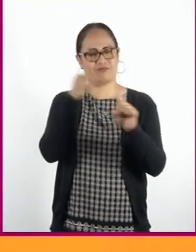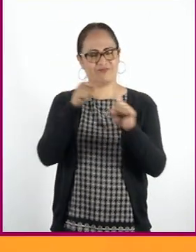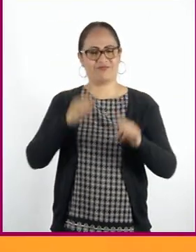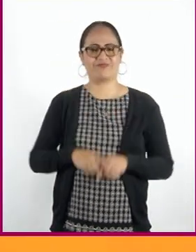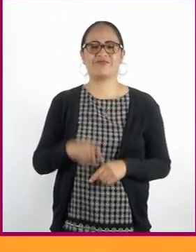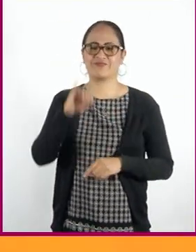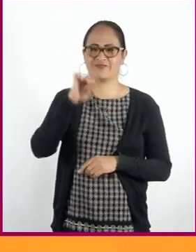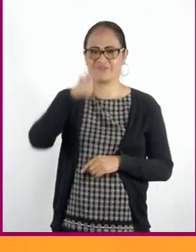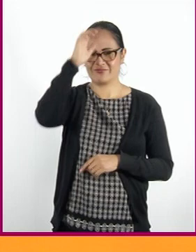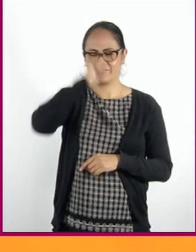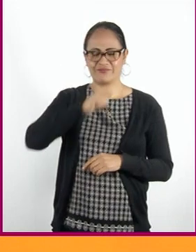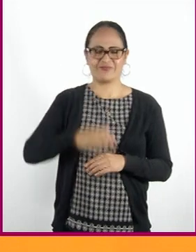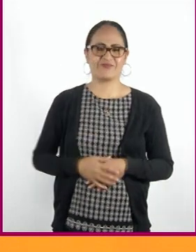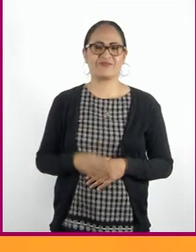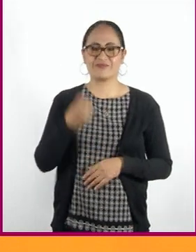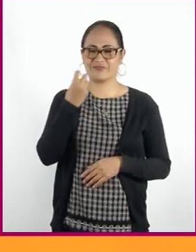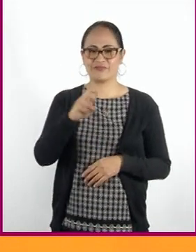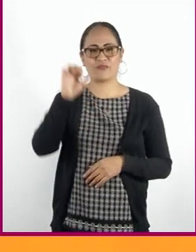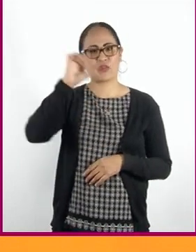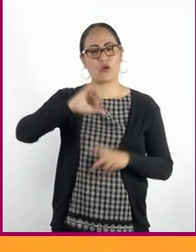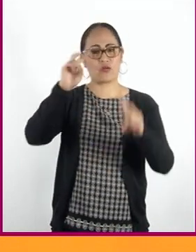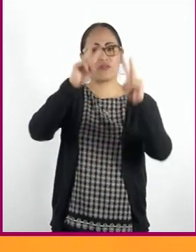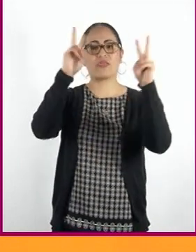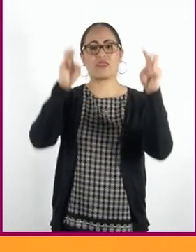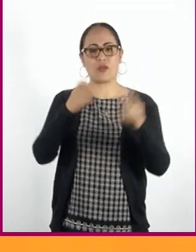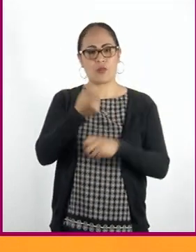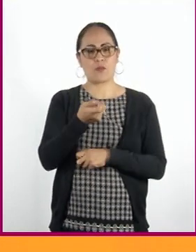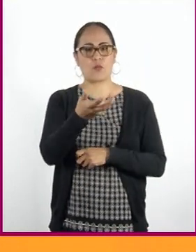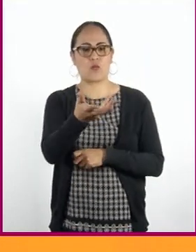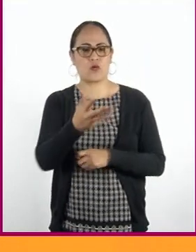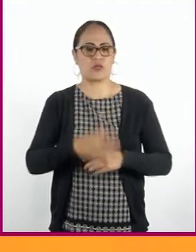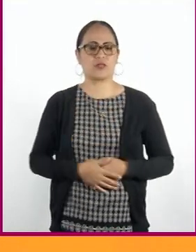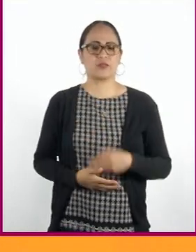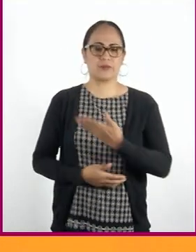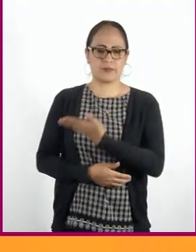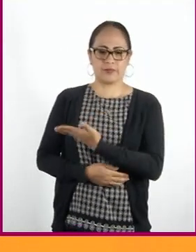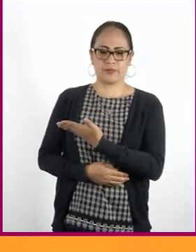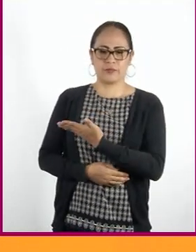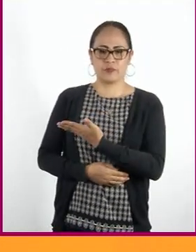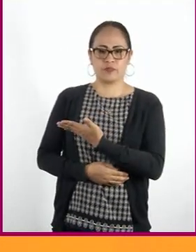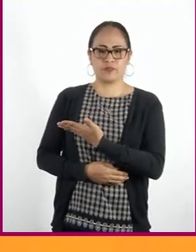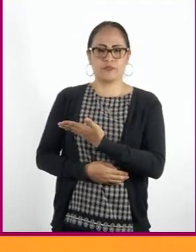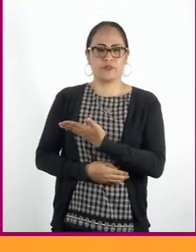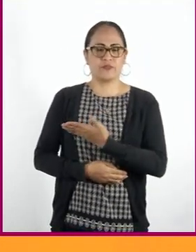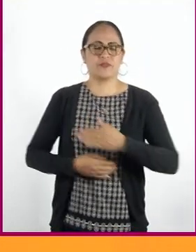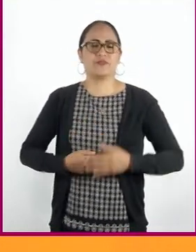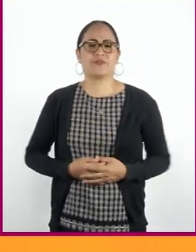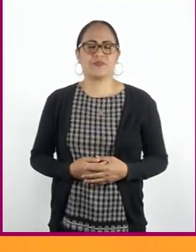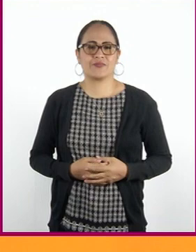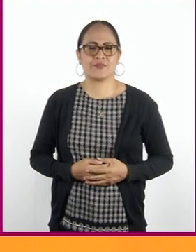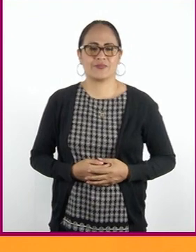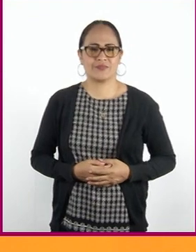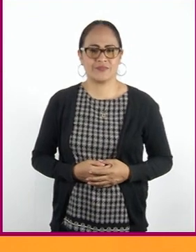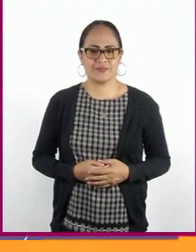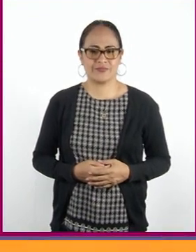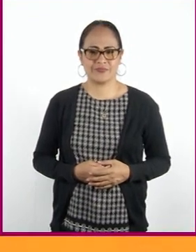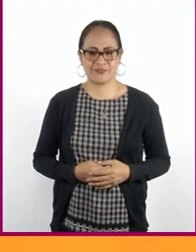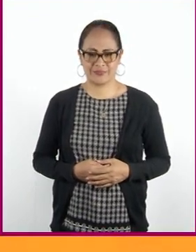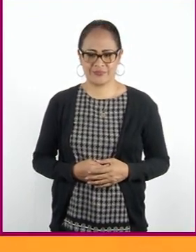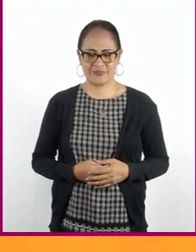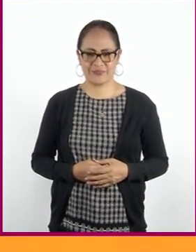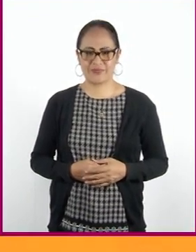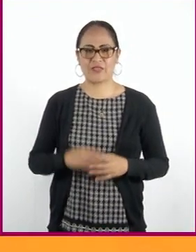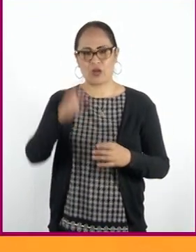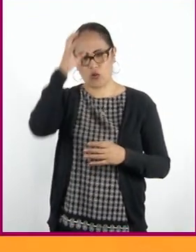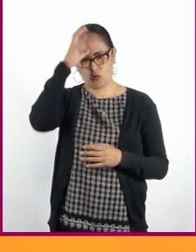Exactamente, maestro. Por eso, a esta sesión la hemos titulado En cuestión de sexualidad, todo tiene su tiempo. Integraremos